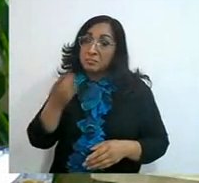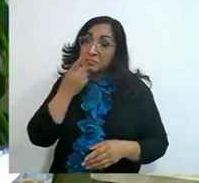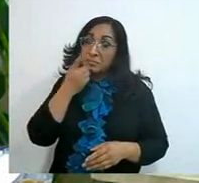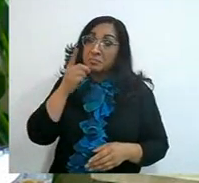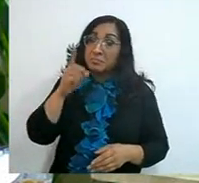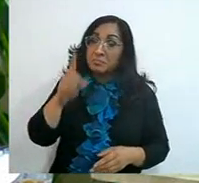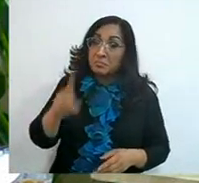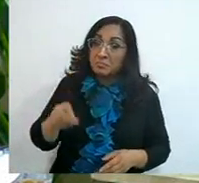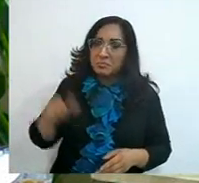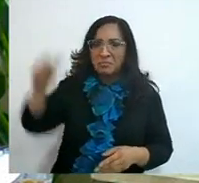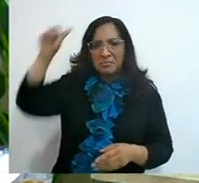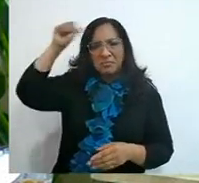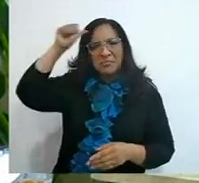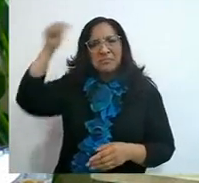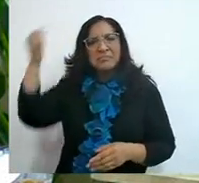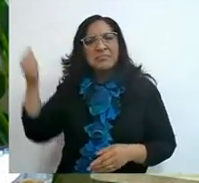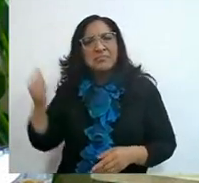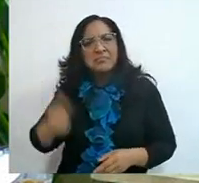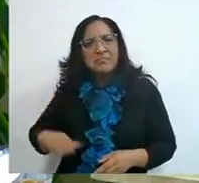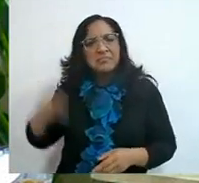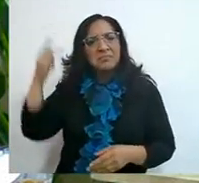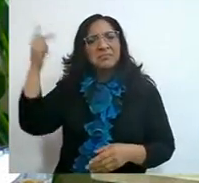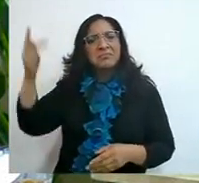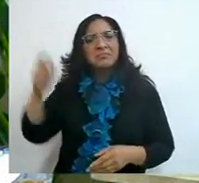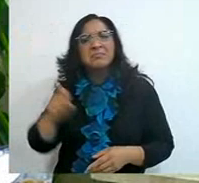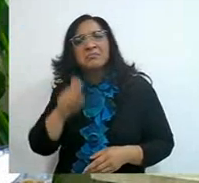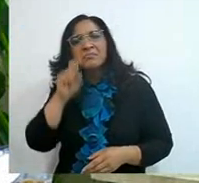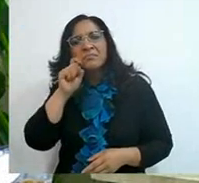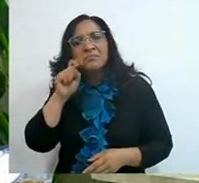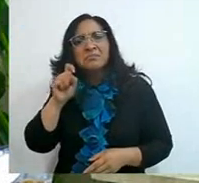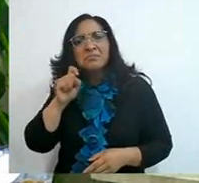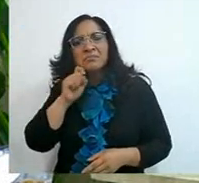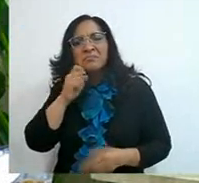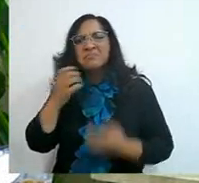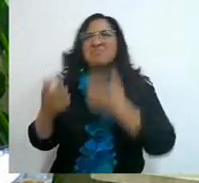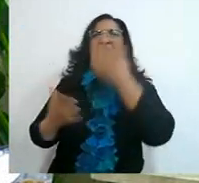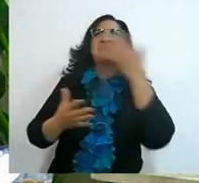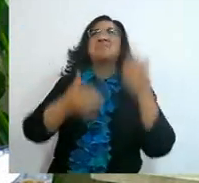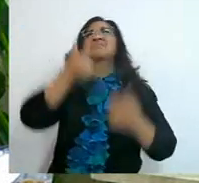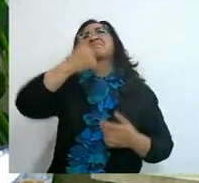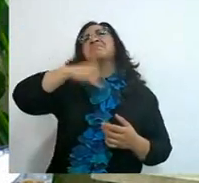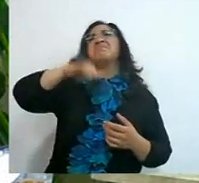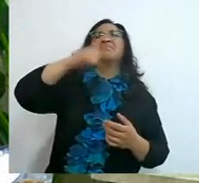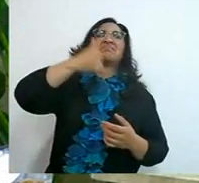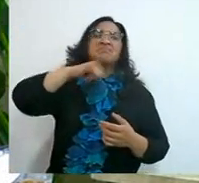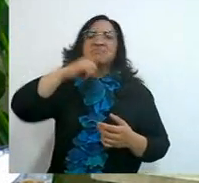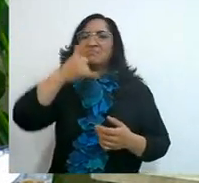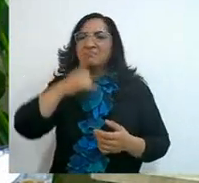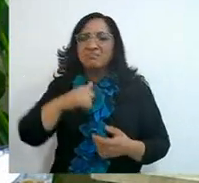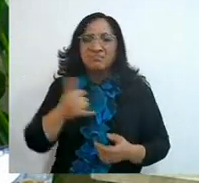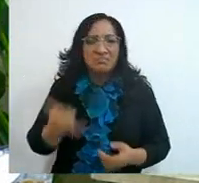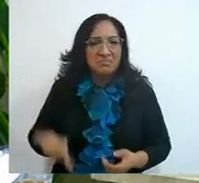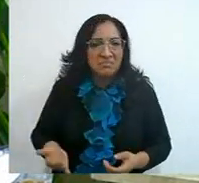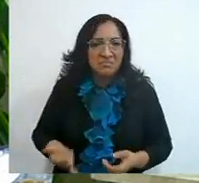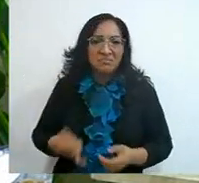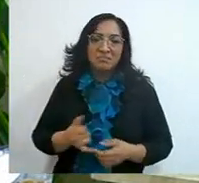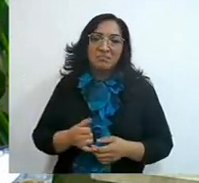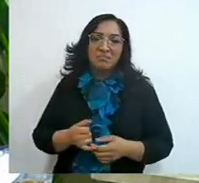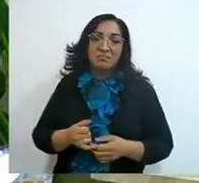el pecado del pueblo, declaraba el adulterio, declaraba las borracheras, declaraba